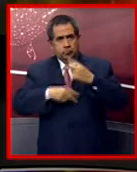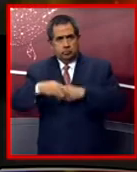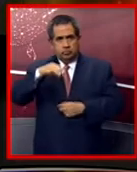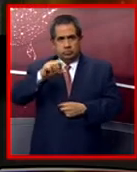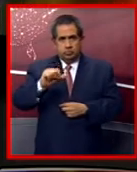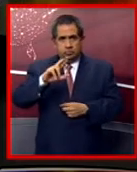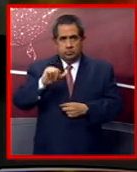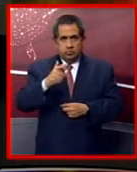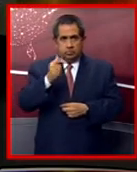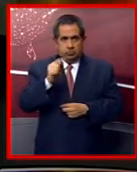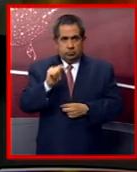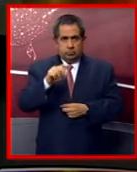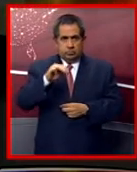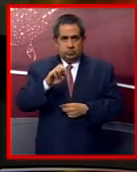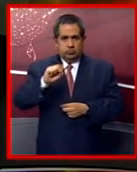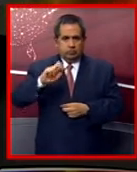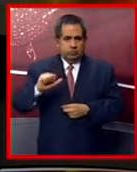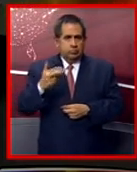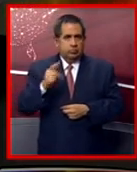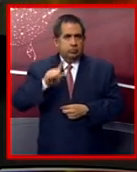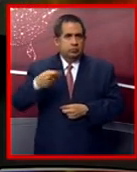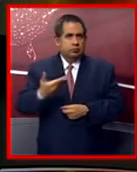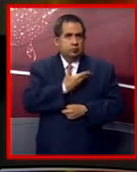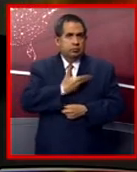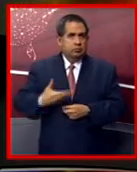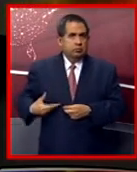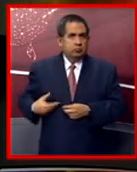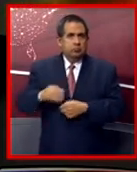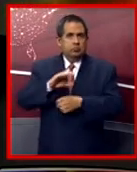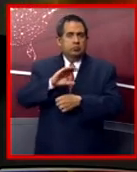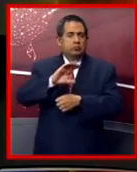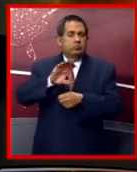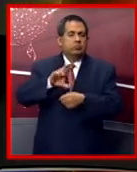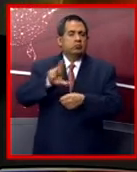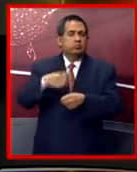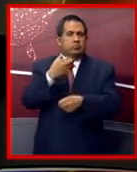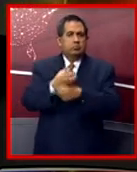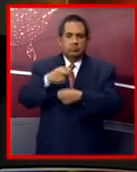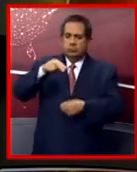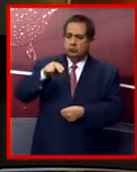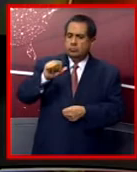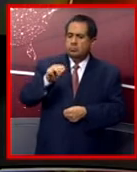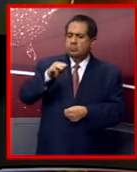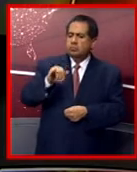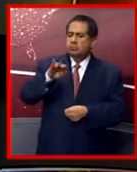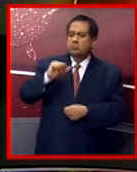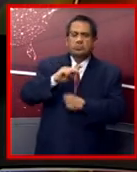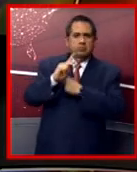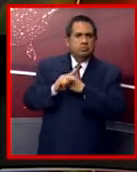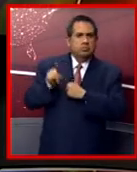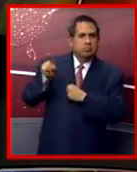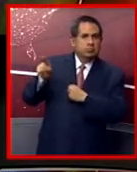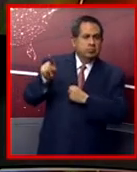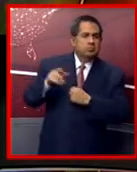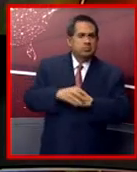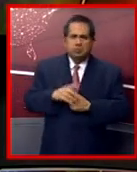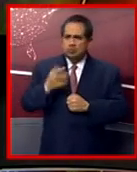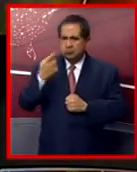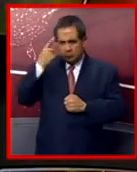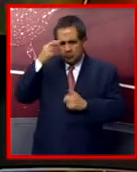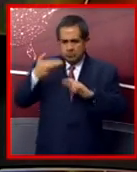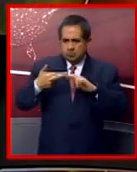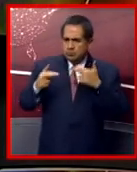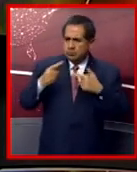Natalie Mensah Williams, presidenta del Consejo Nacional de la República de Namibia. Lo anterior en busca de fortalecer el intercambio